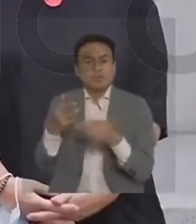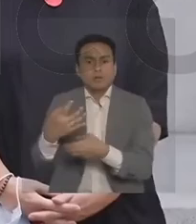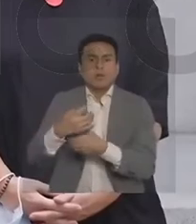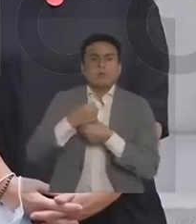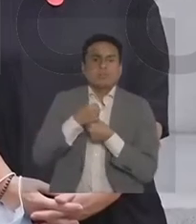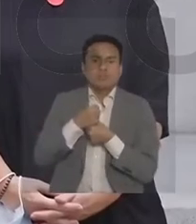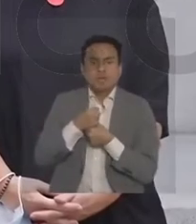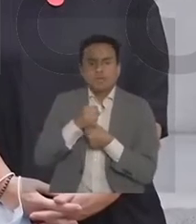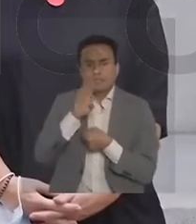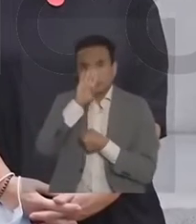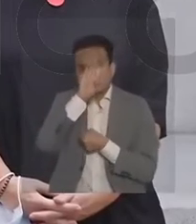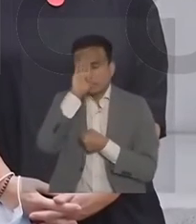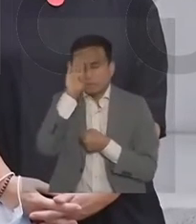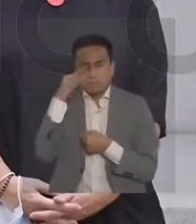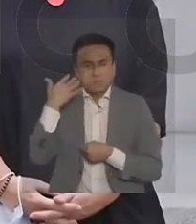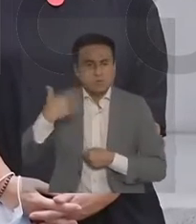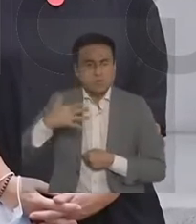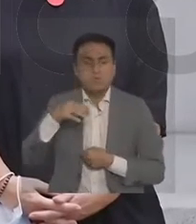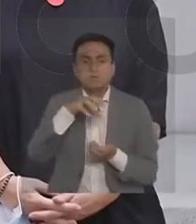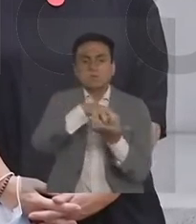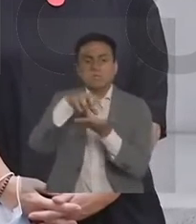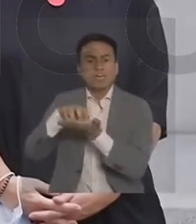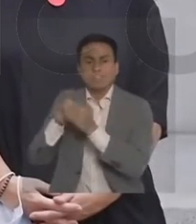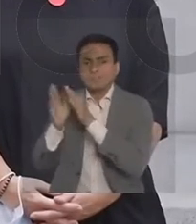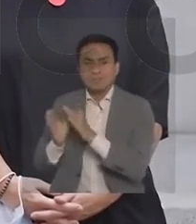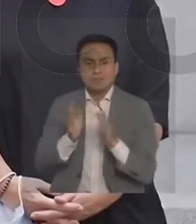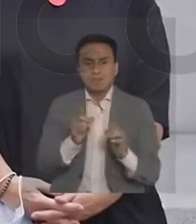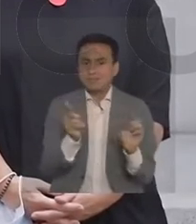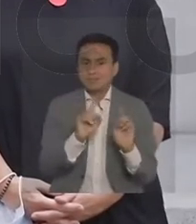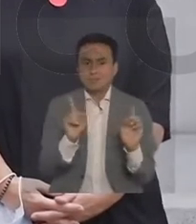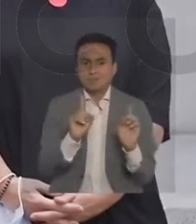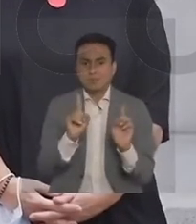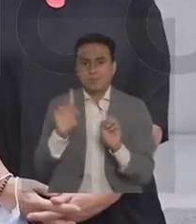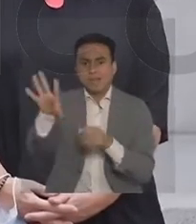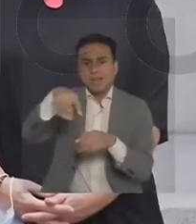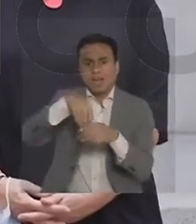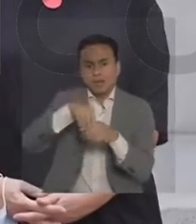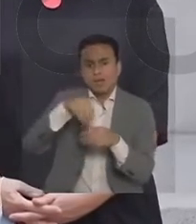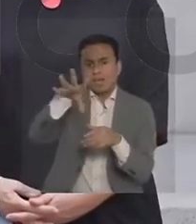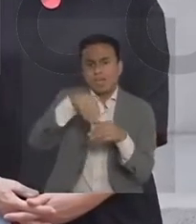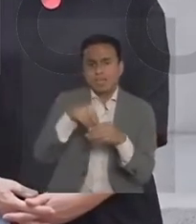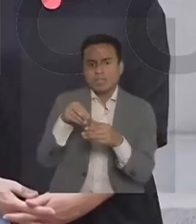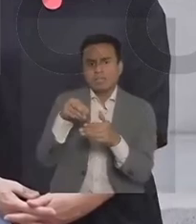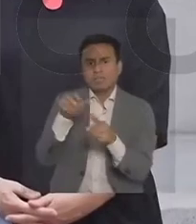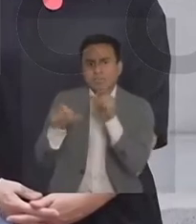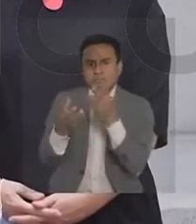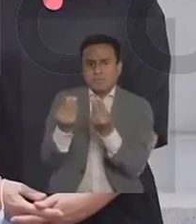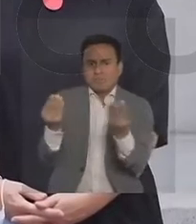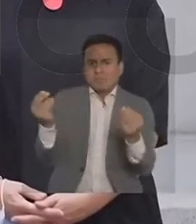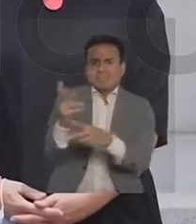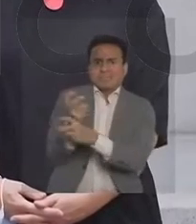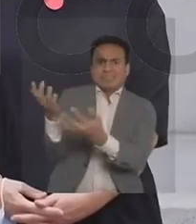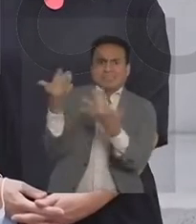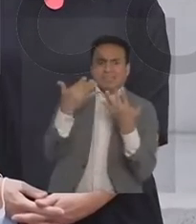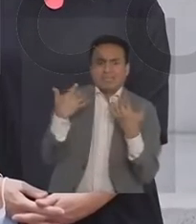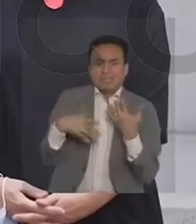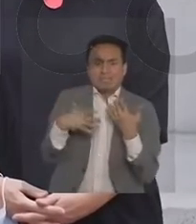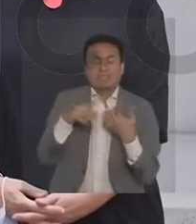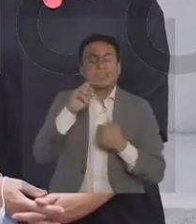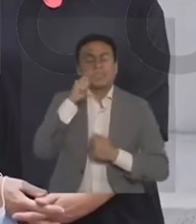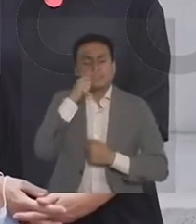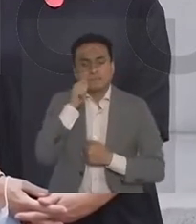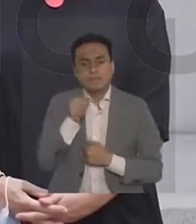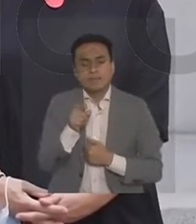presionados, porque las ciudades no están preparadas para acoger a tal cantidad de gente, y eso